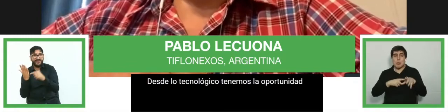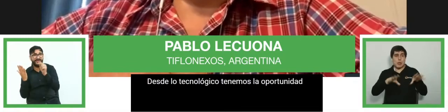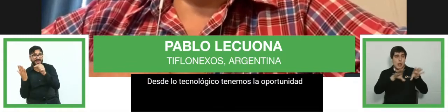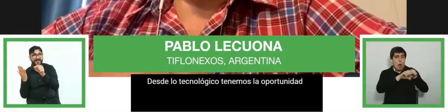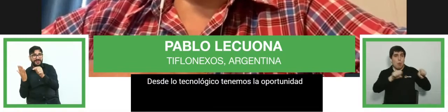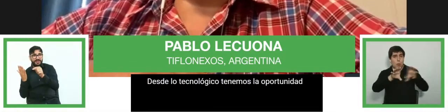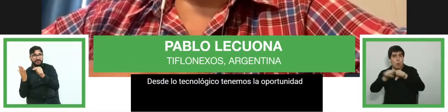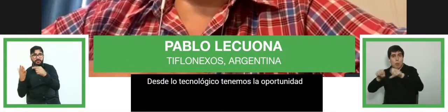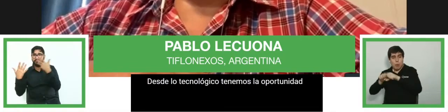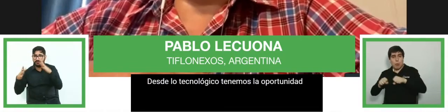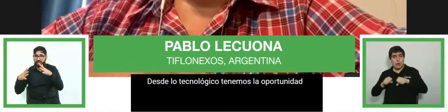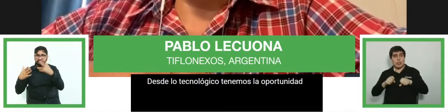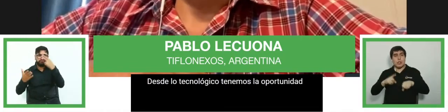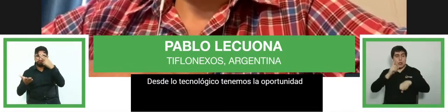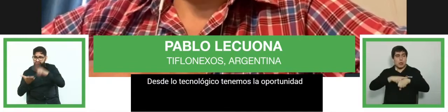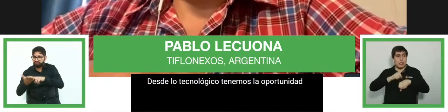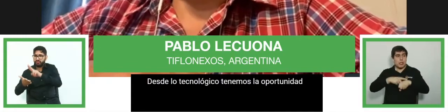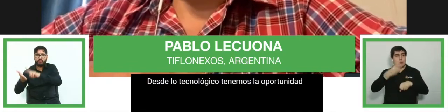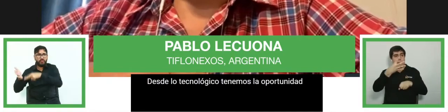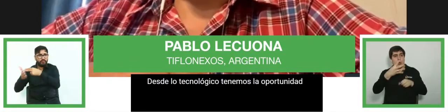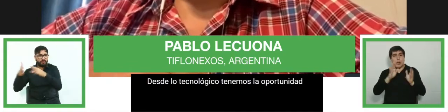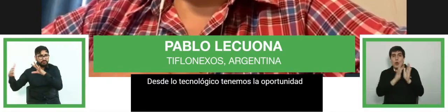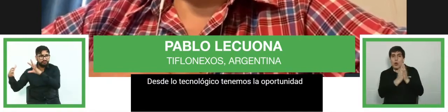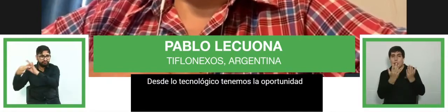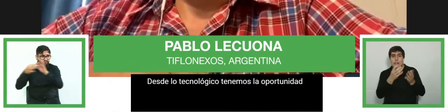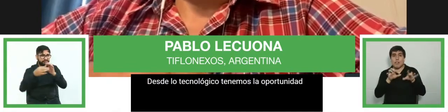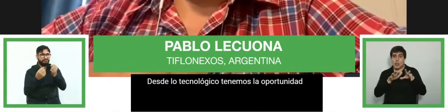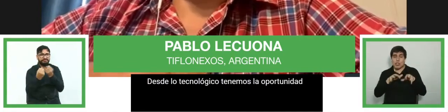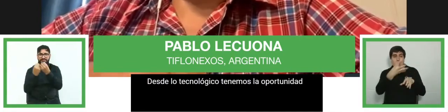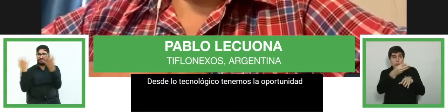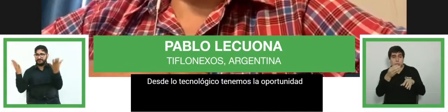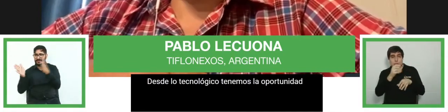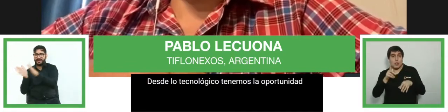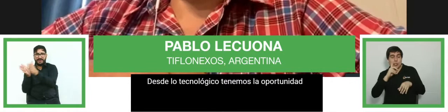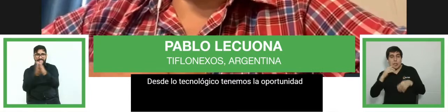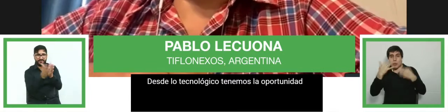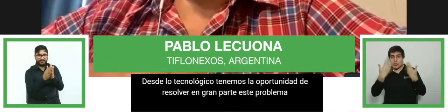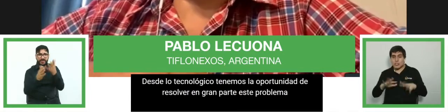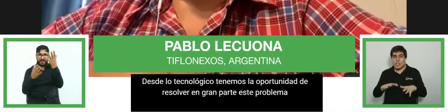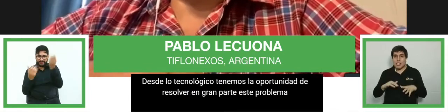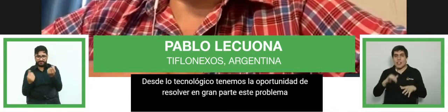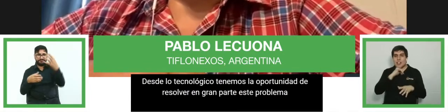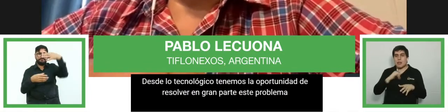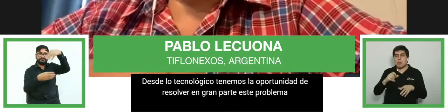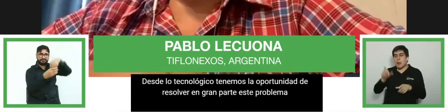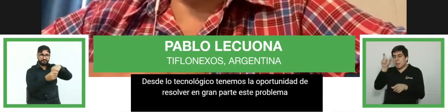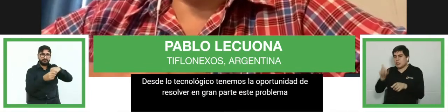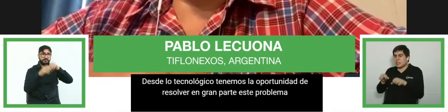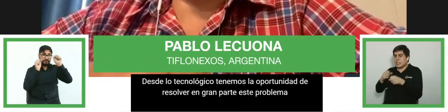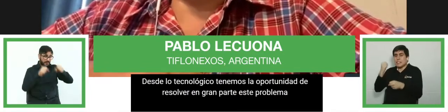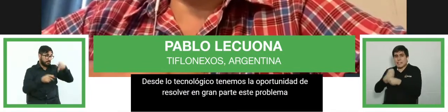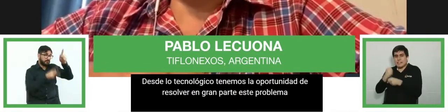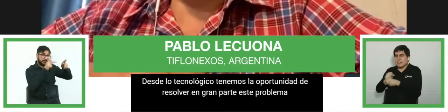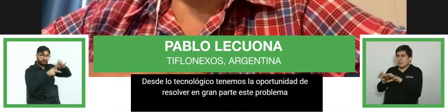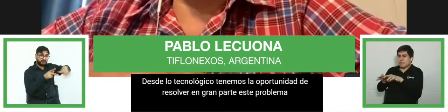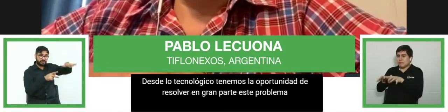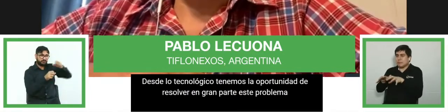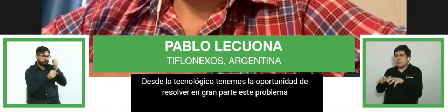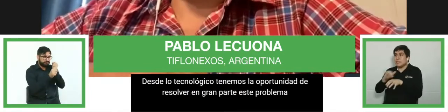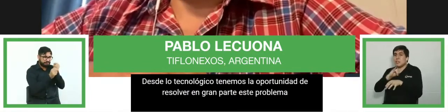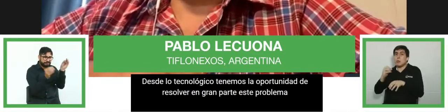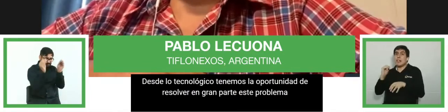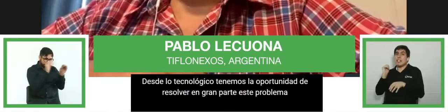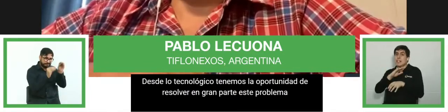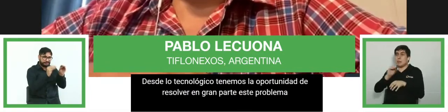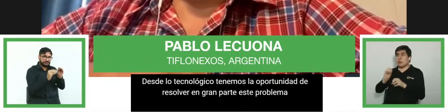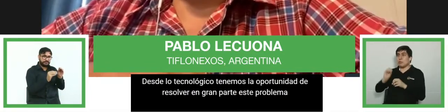editoriales tenemos los archivos a tiempo, teniendo los archivos a tiempo y teniendo suficiente gente sentada adaptando, ese libro puede estar disponible,